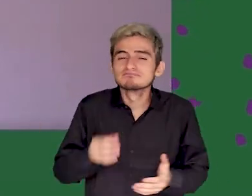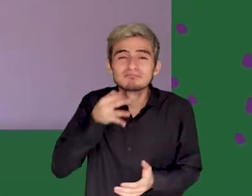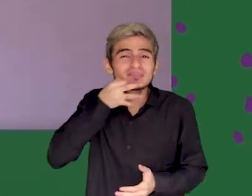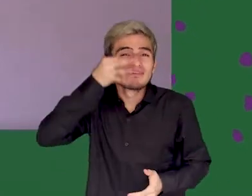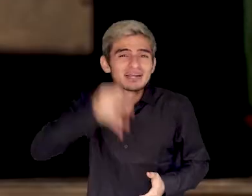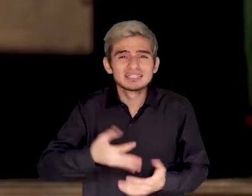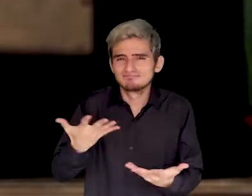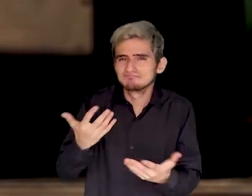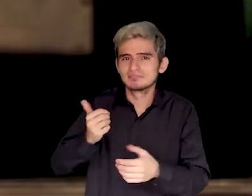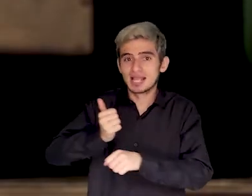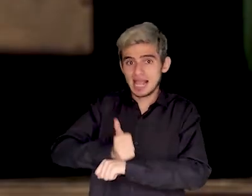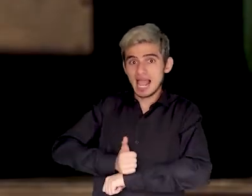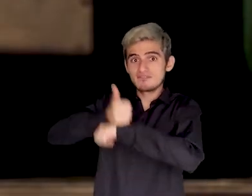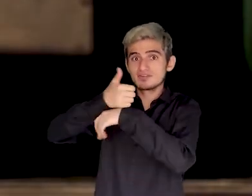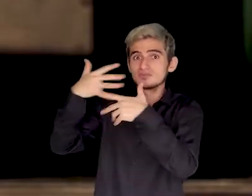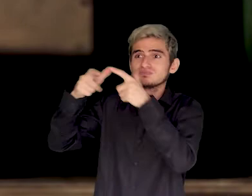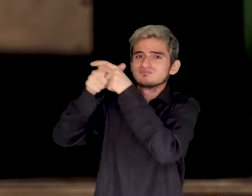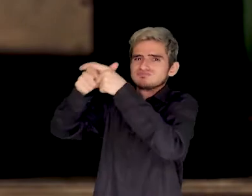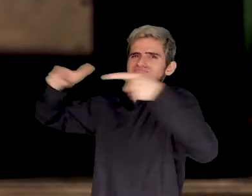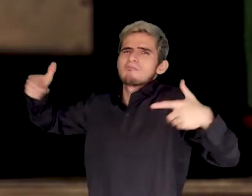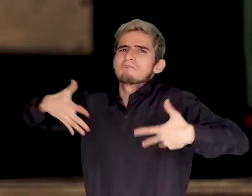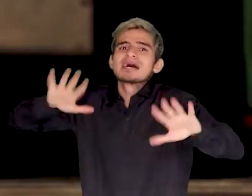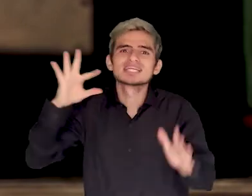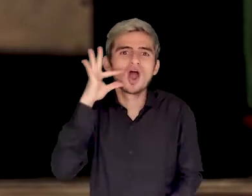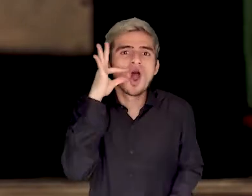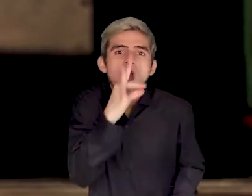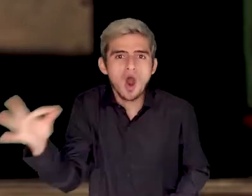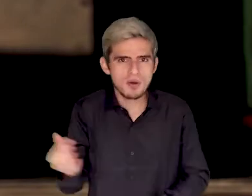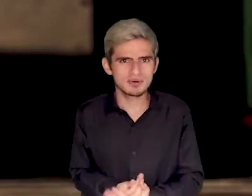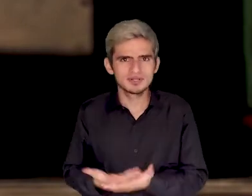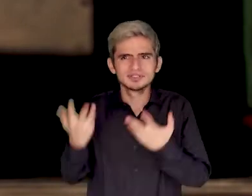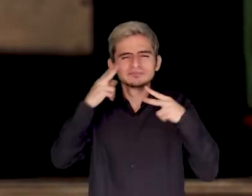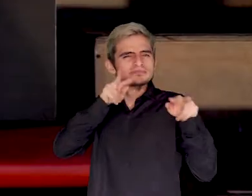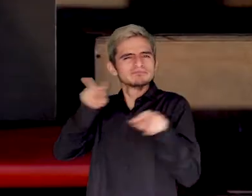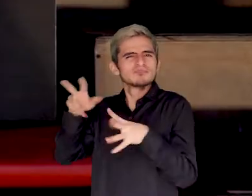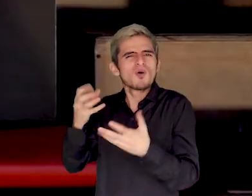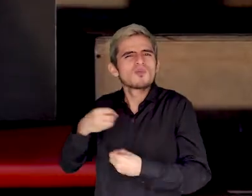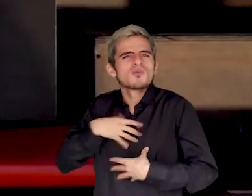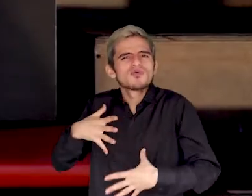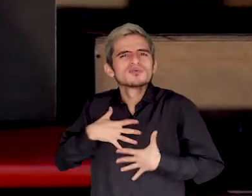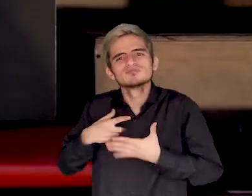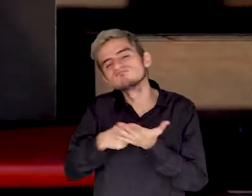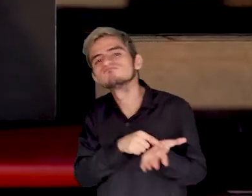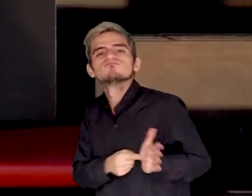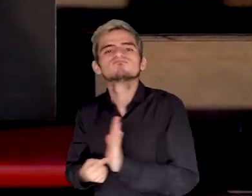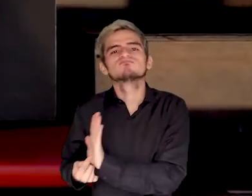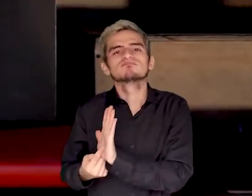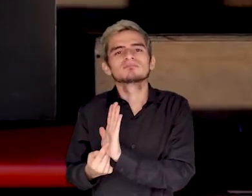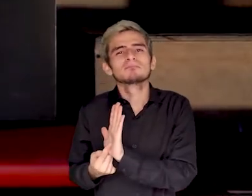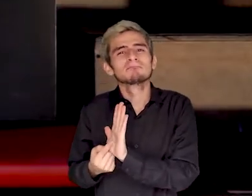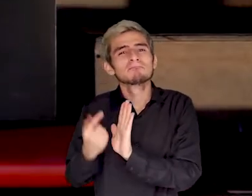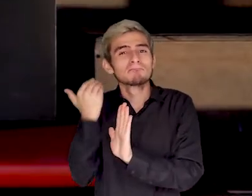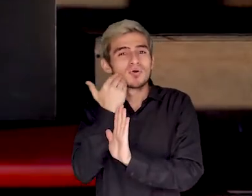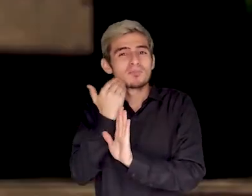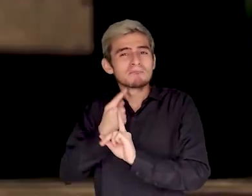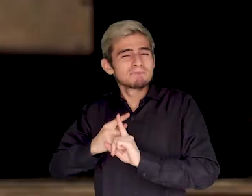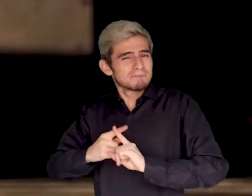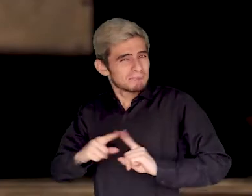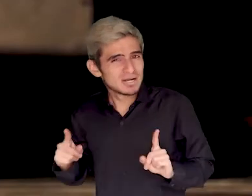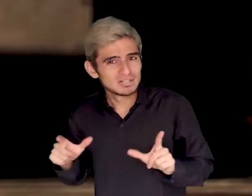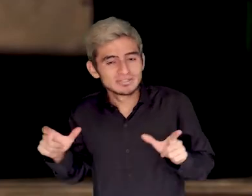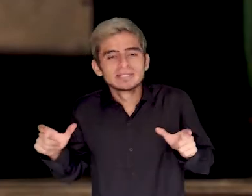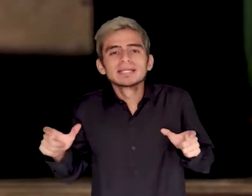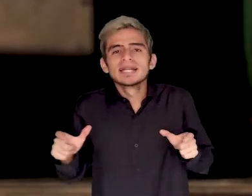respetuosamente. Pues son muchos más los hombres directores que a los que se les ha dado como esa